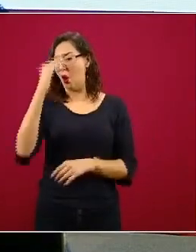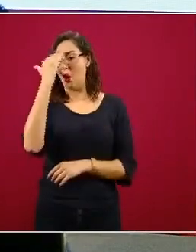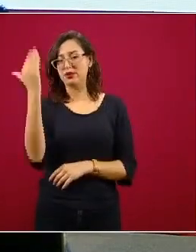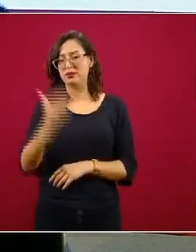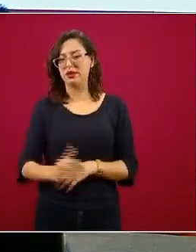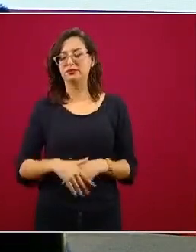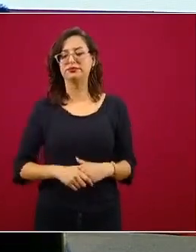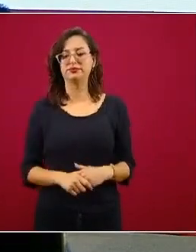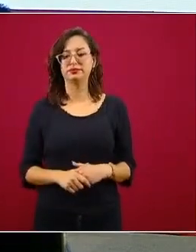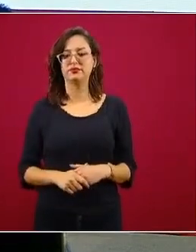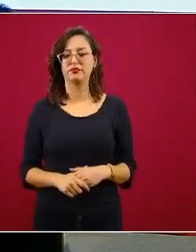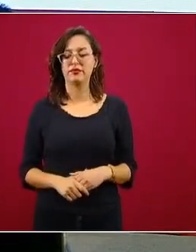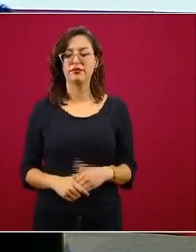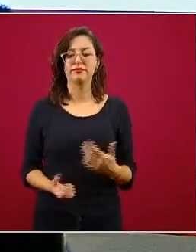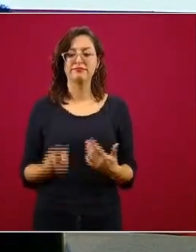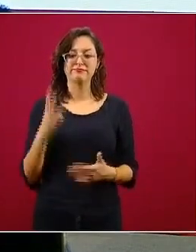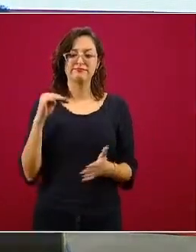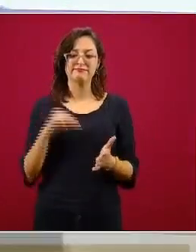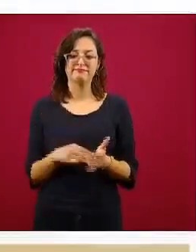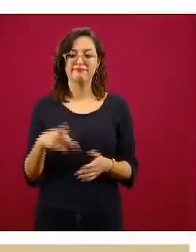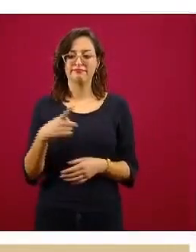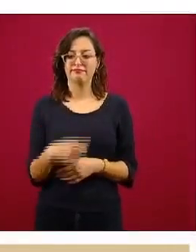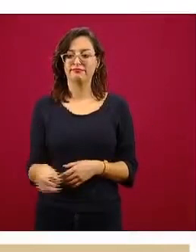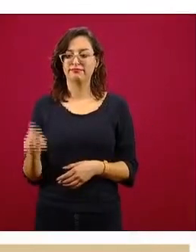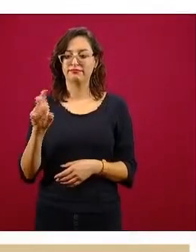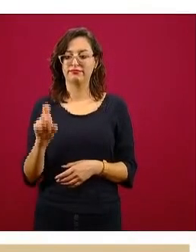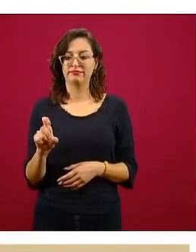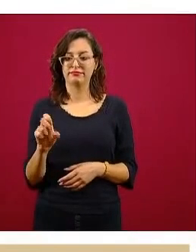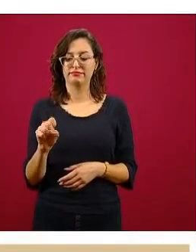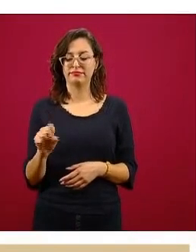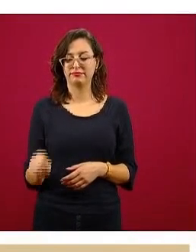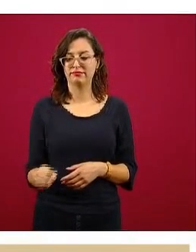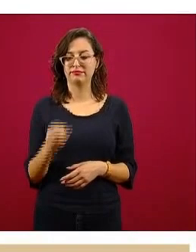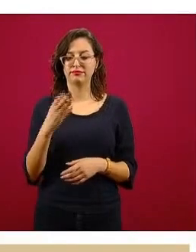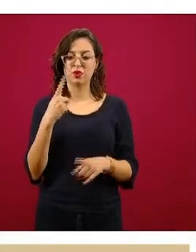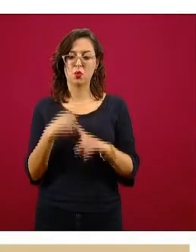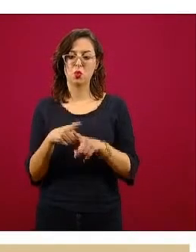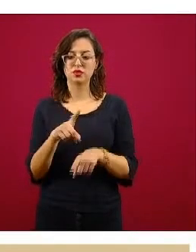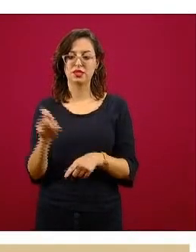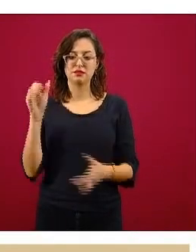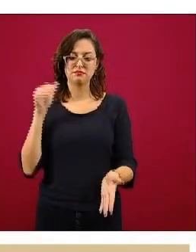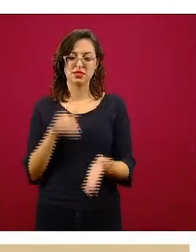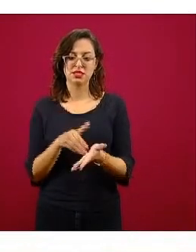cifra estatal, con 3,164 por 100,000 habitantes. La siguiente.